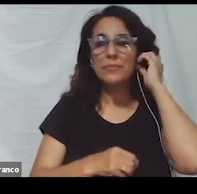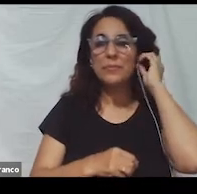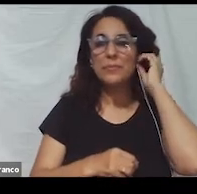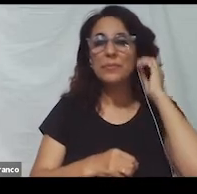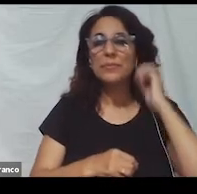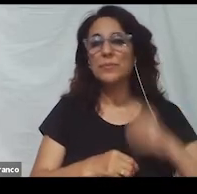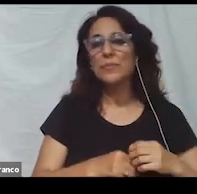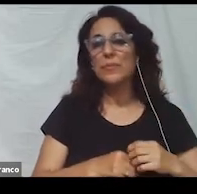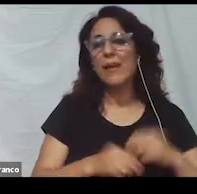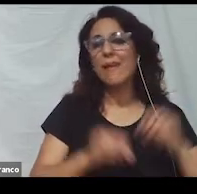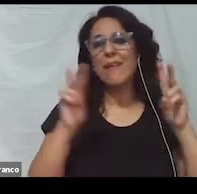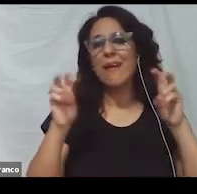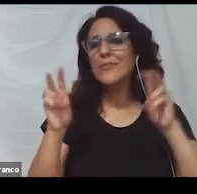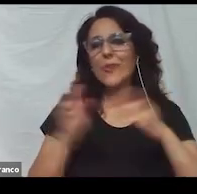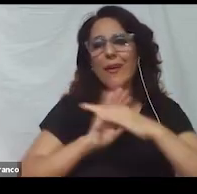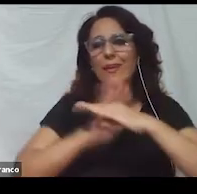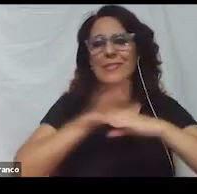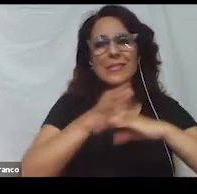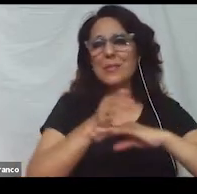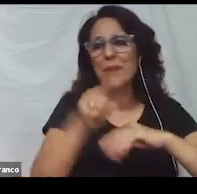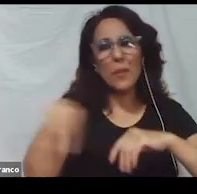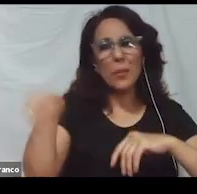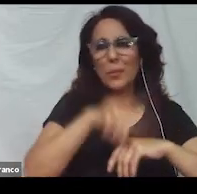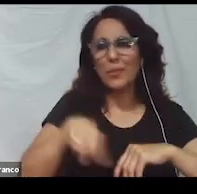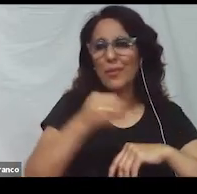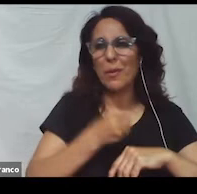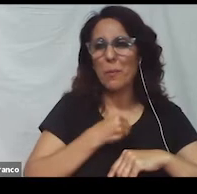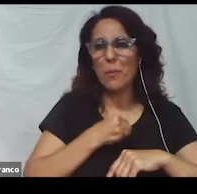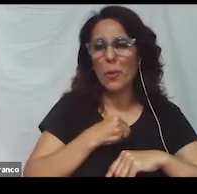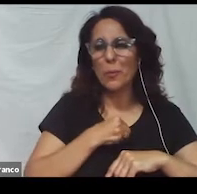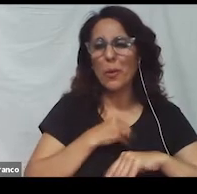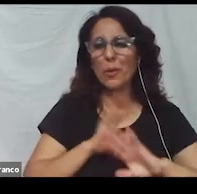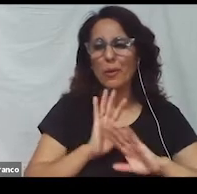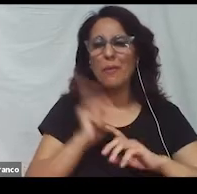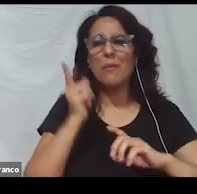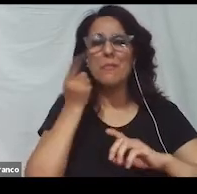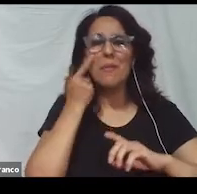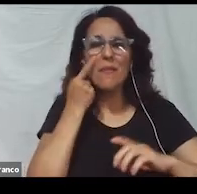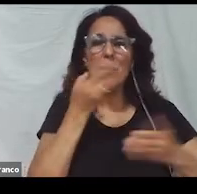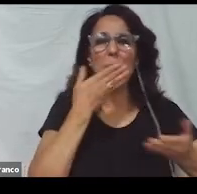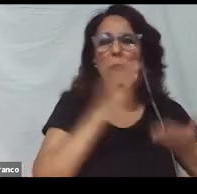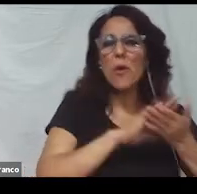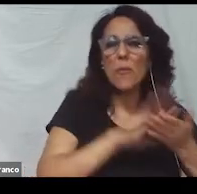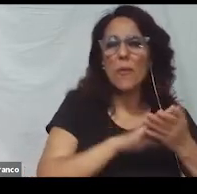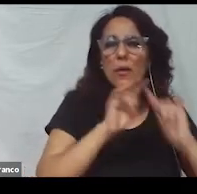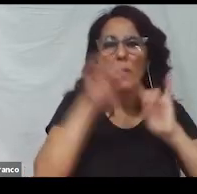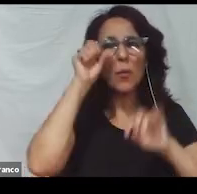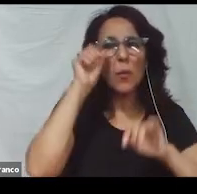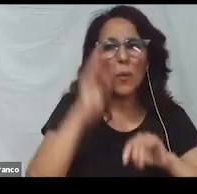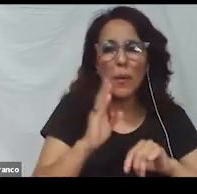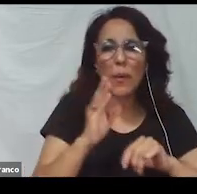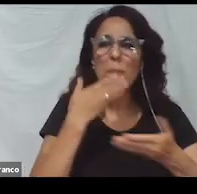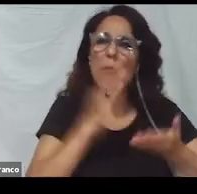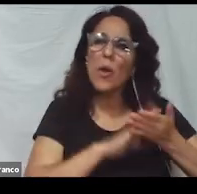hay muchas razones para usar esto, ¿no? Ayudar con la accesibilidad a ustedes mismos e ir probando cómo va funcionando la página web que